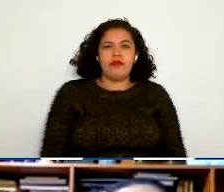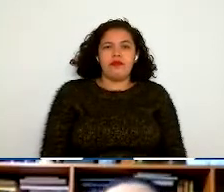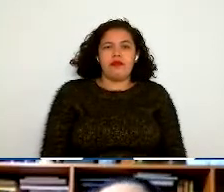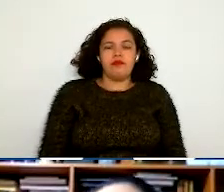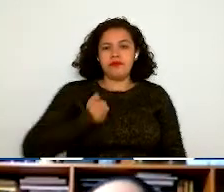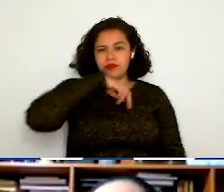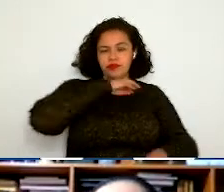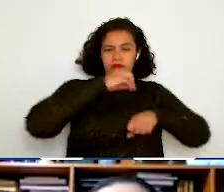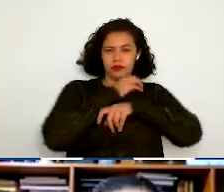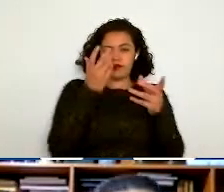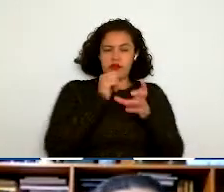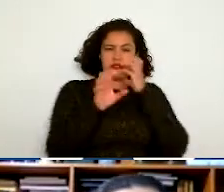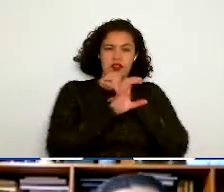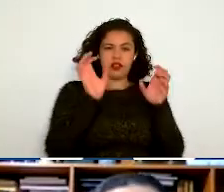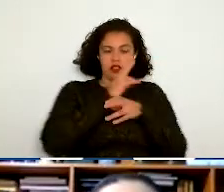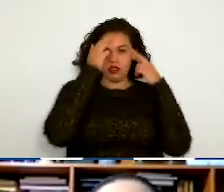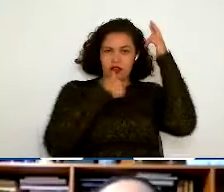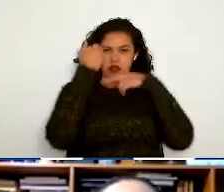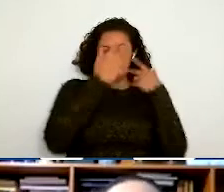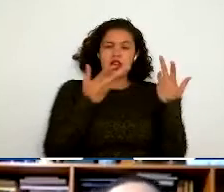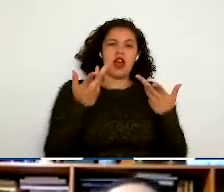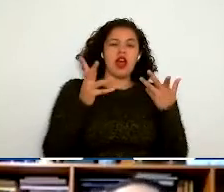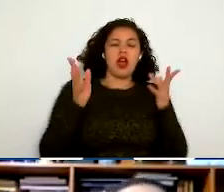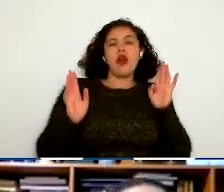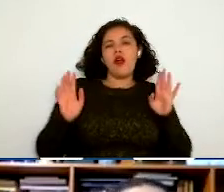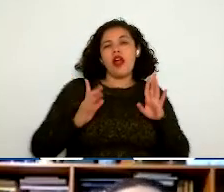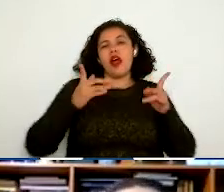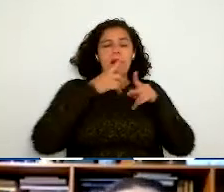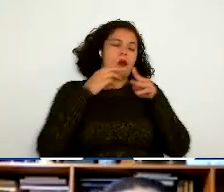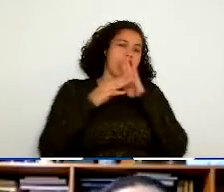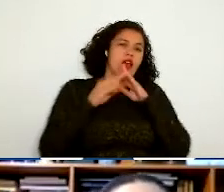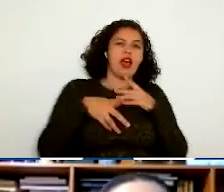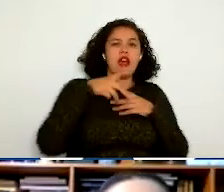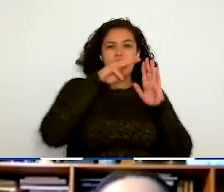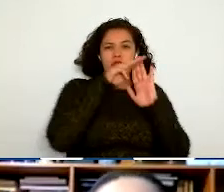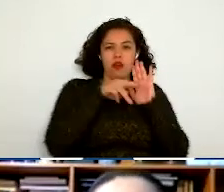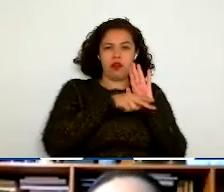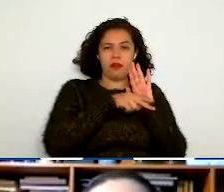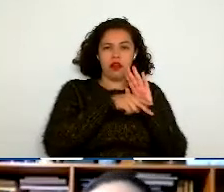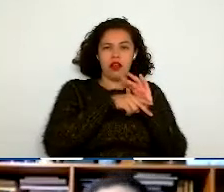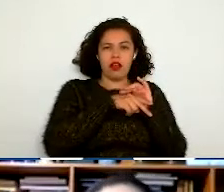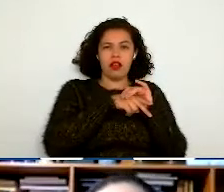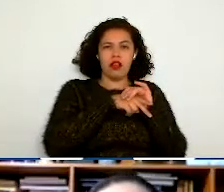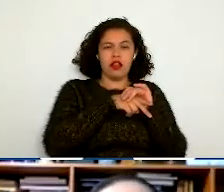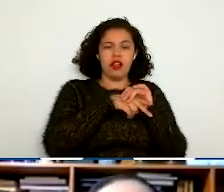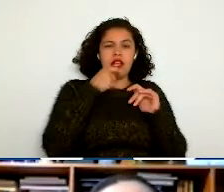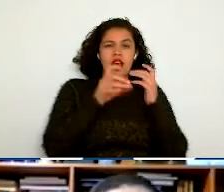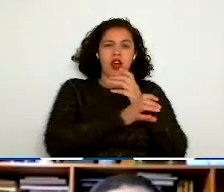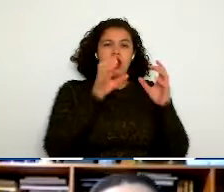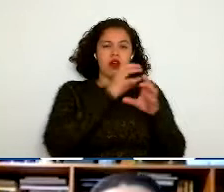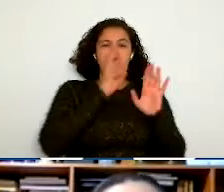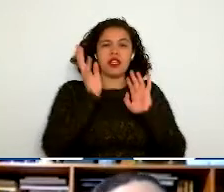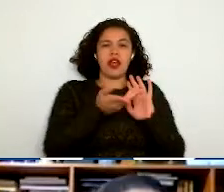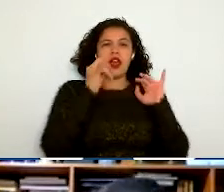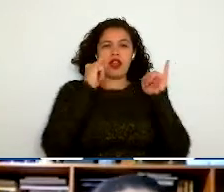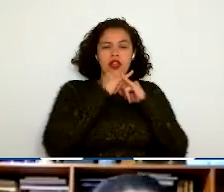estos estándares cuantitativos que tenemos, de estos instrumentos, de esta normatividad, de todos estos elementos que ya